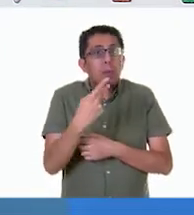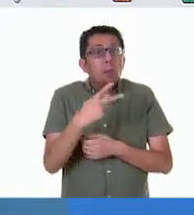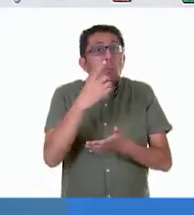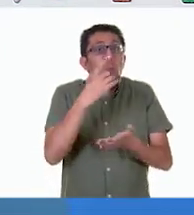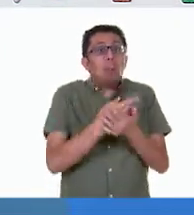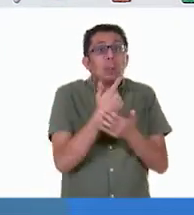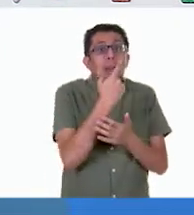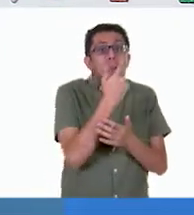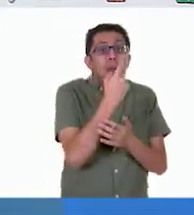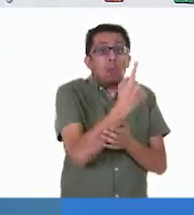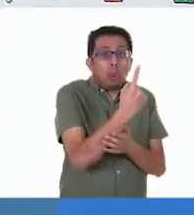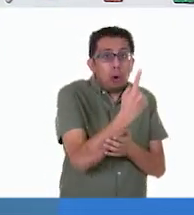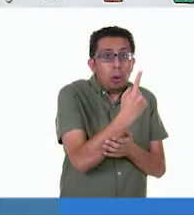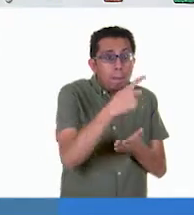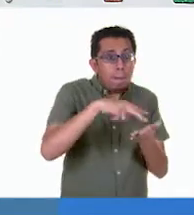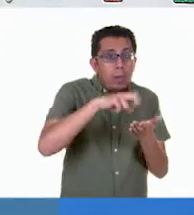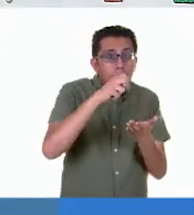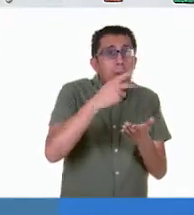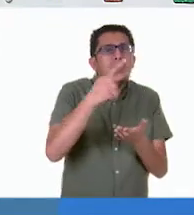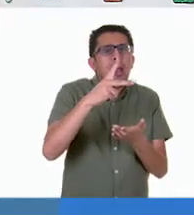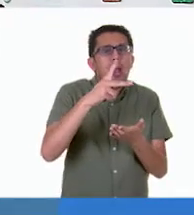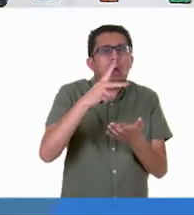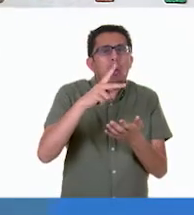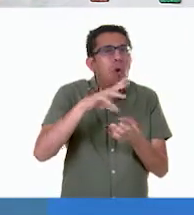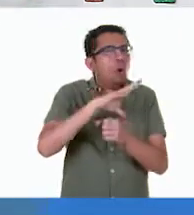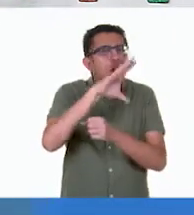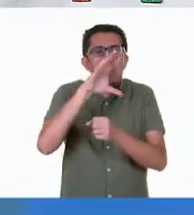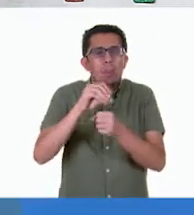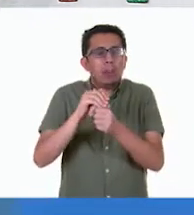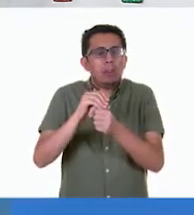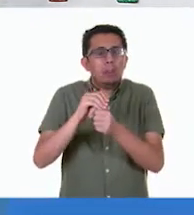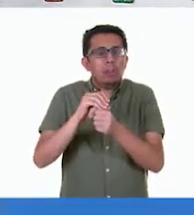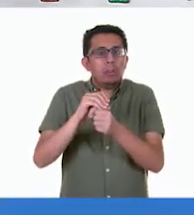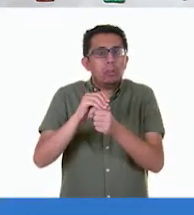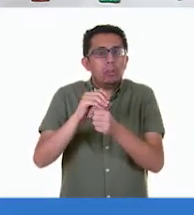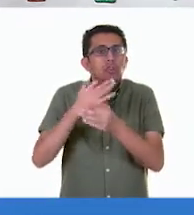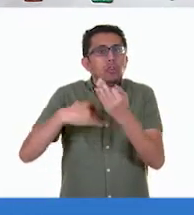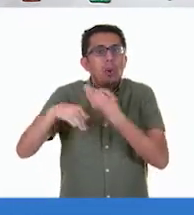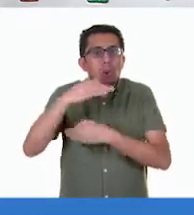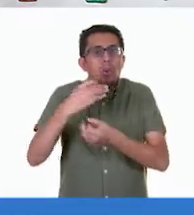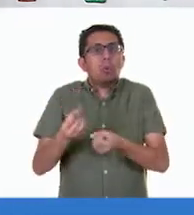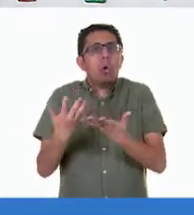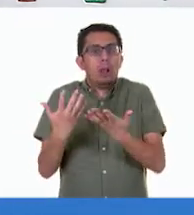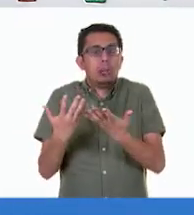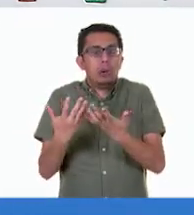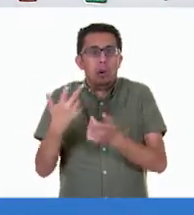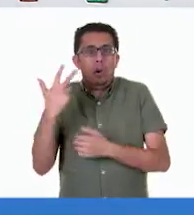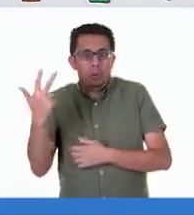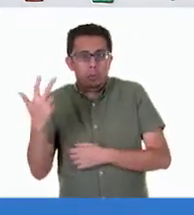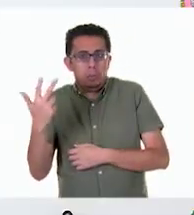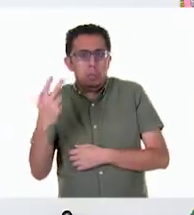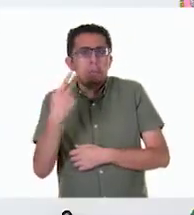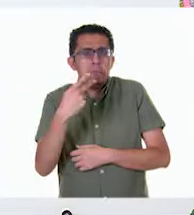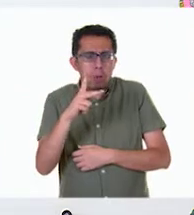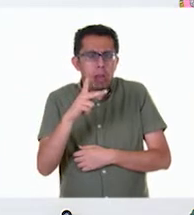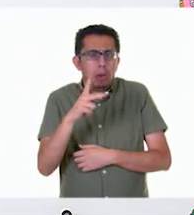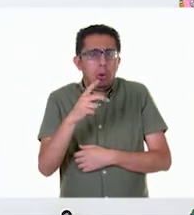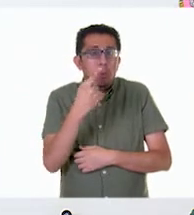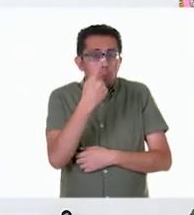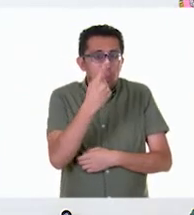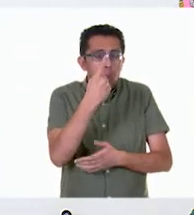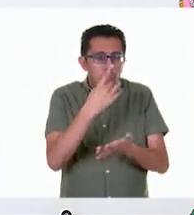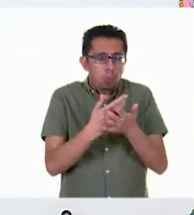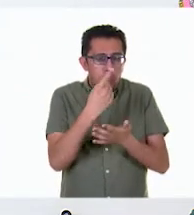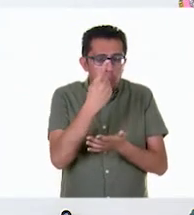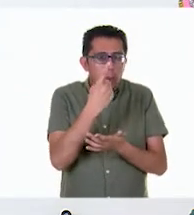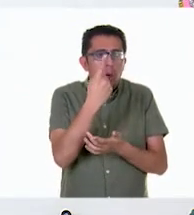Y lo escribimos como... 1/8. Ajá, aquí lo tenemos, 1/8. Perfecto. Ahora yo,